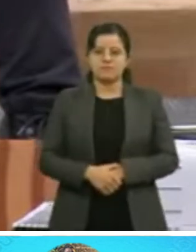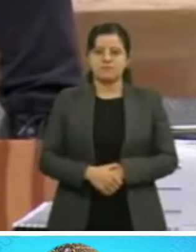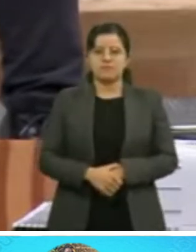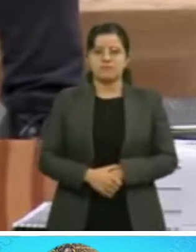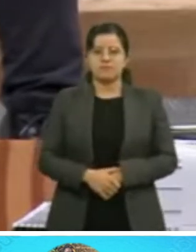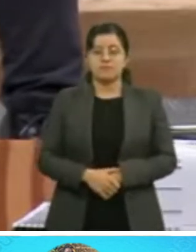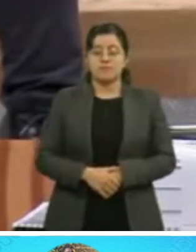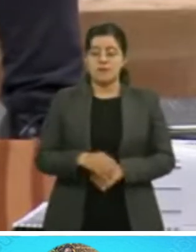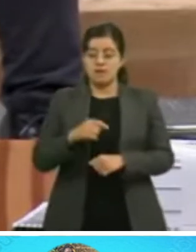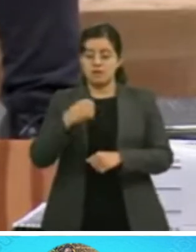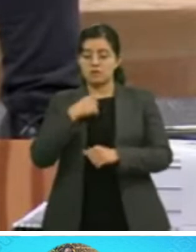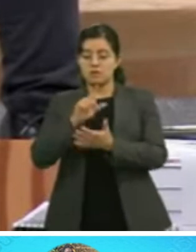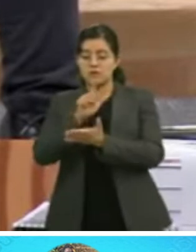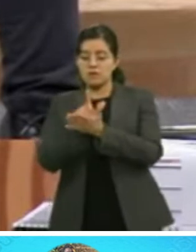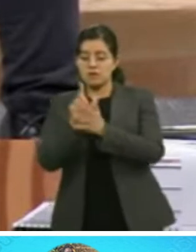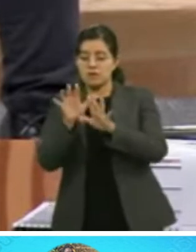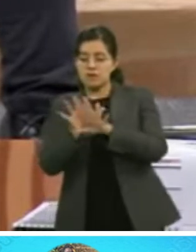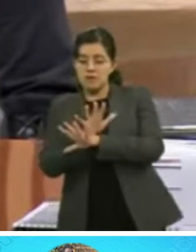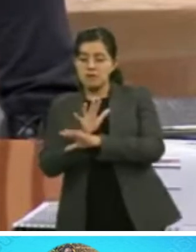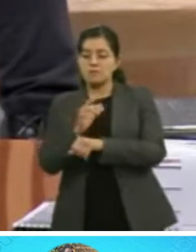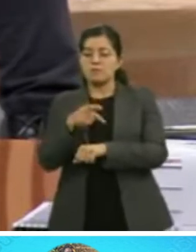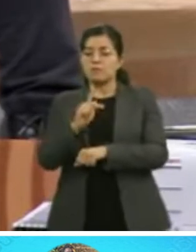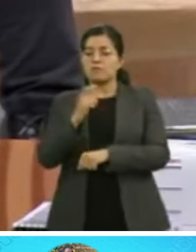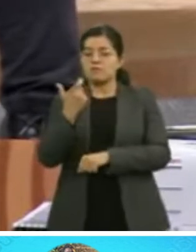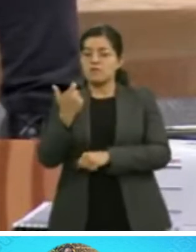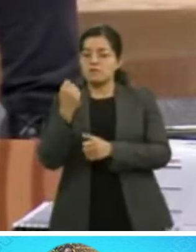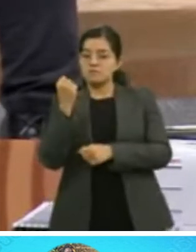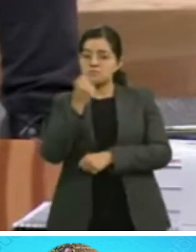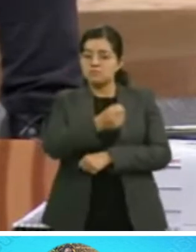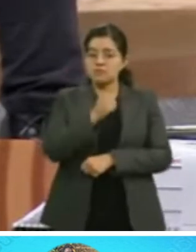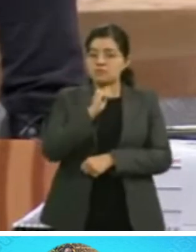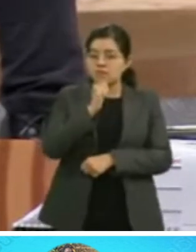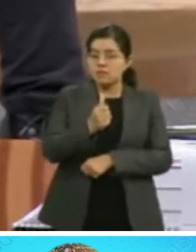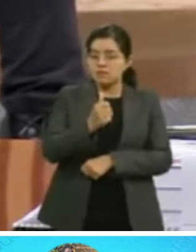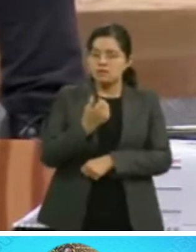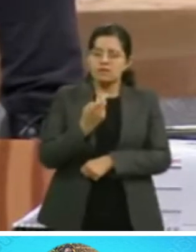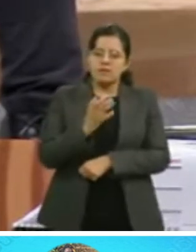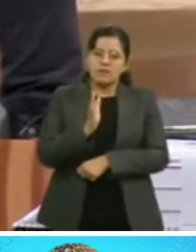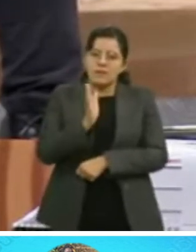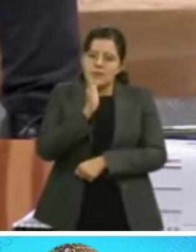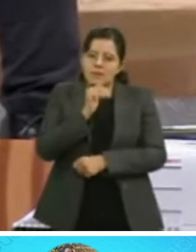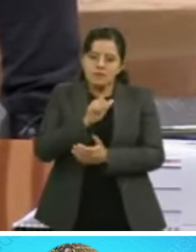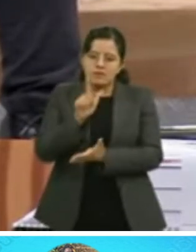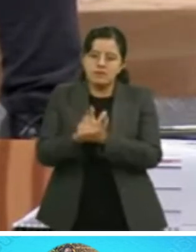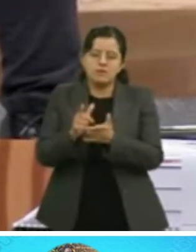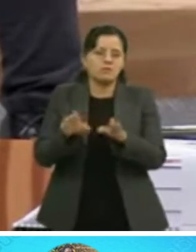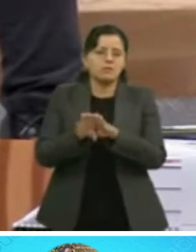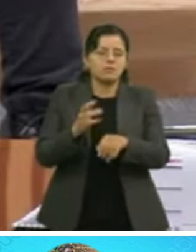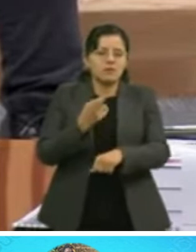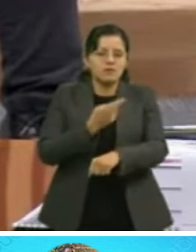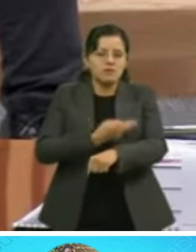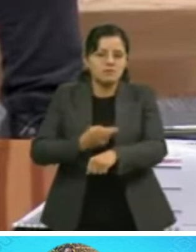no acompañadas de los recursos presupuestales necesarios puede hacer inoperantes tales reformas.